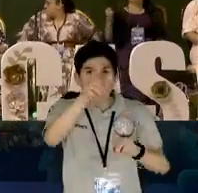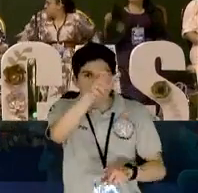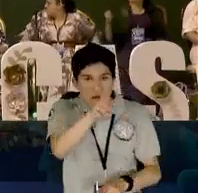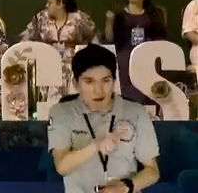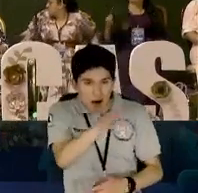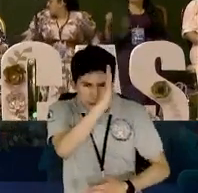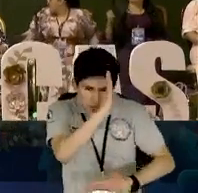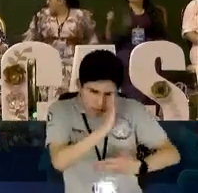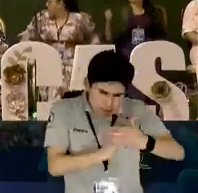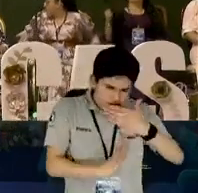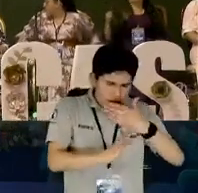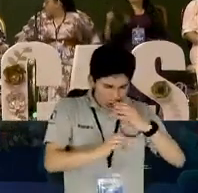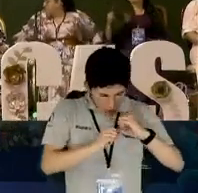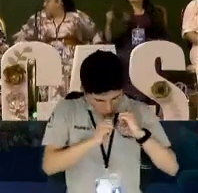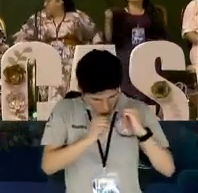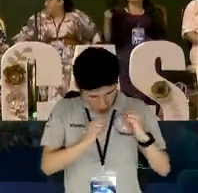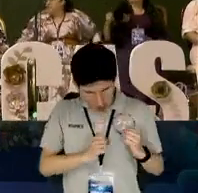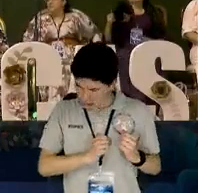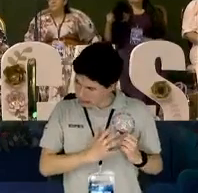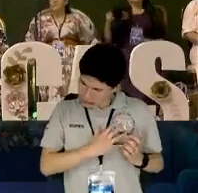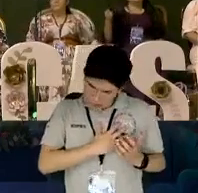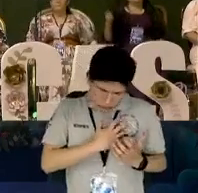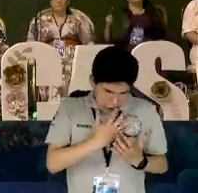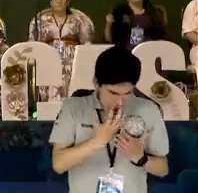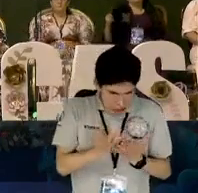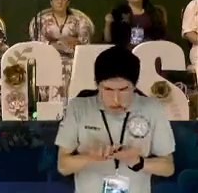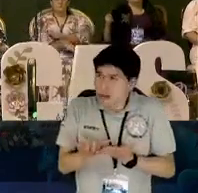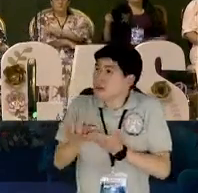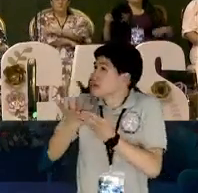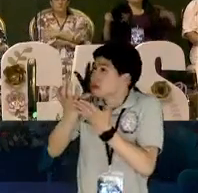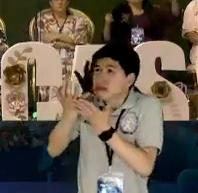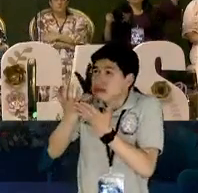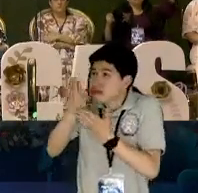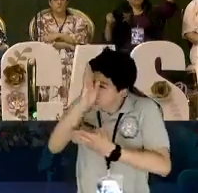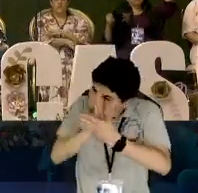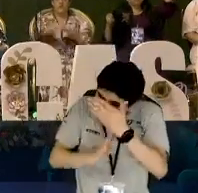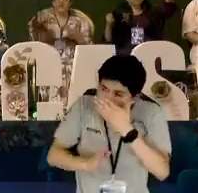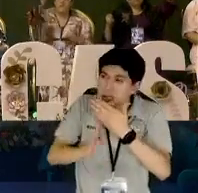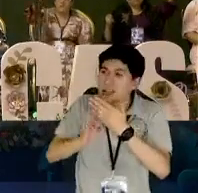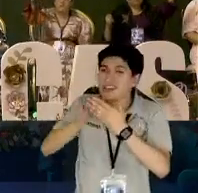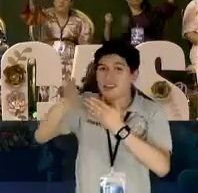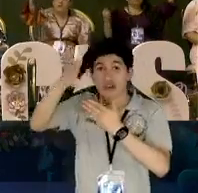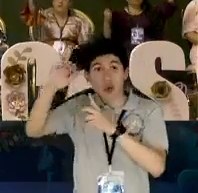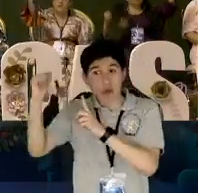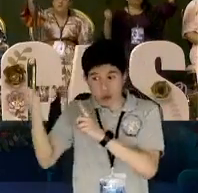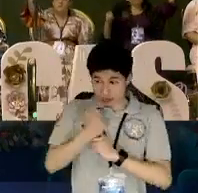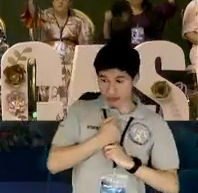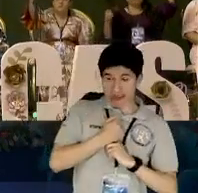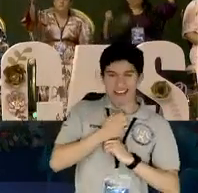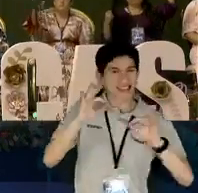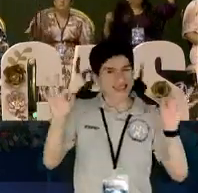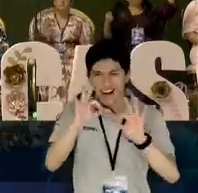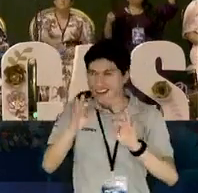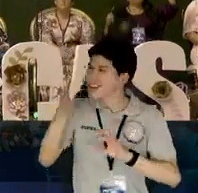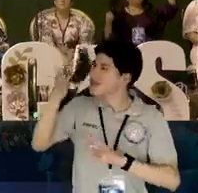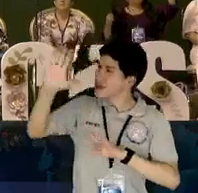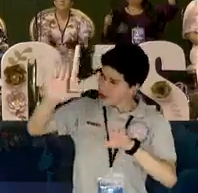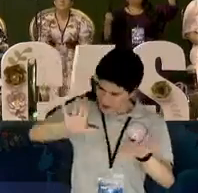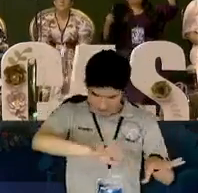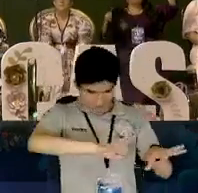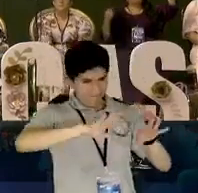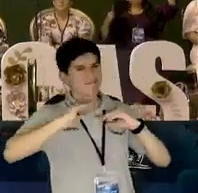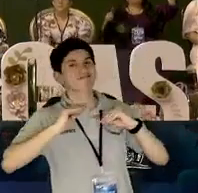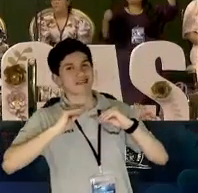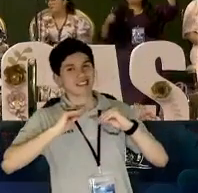humilde, contrito, humillado, Él no desprecia, gloria al Señor. Por eso la iglesia del Señor debe aprender a